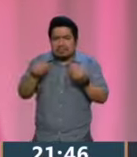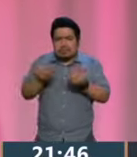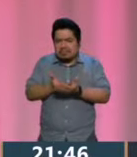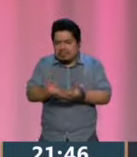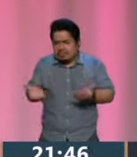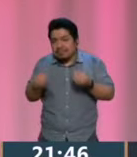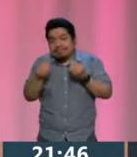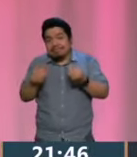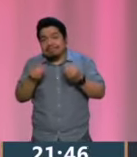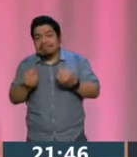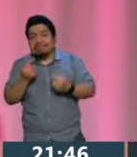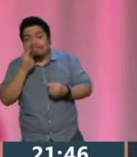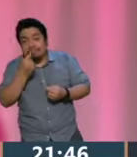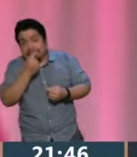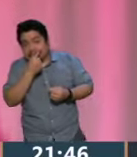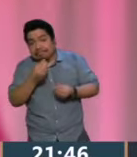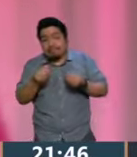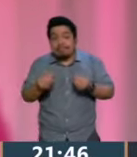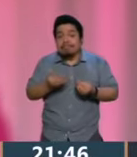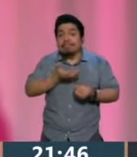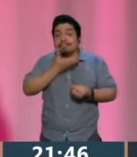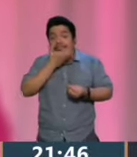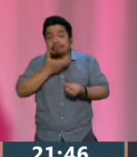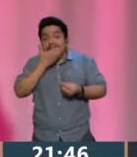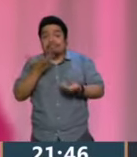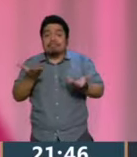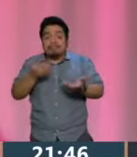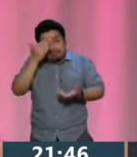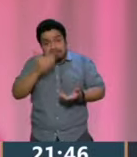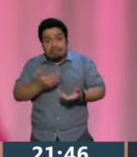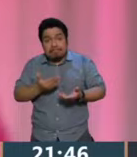es democrática, está acostumbrada a participar.